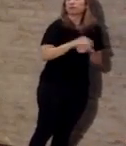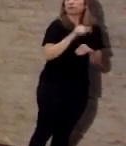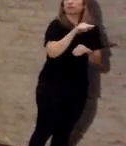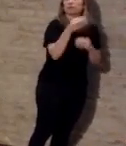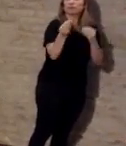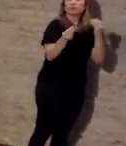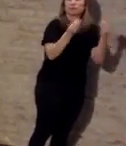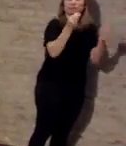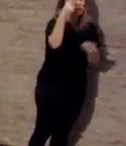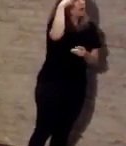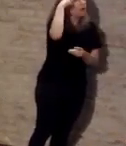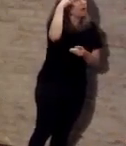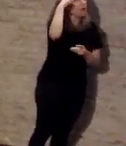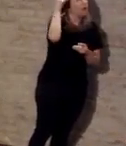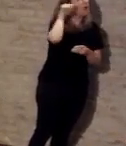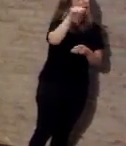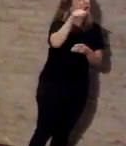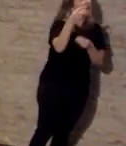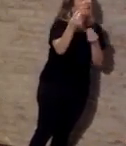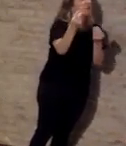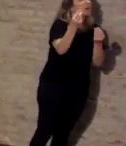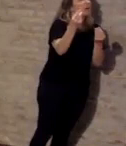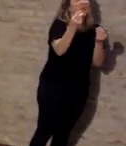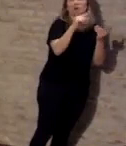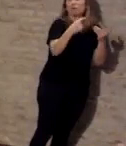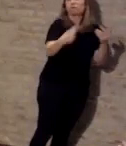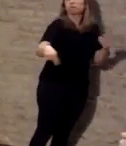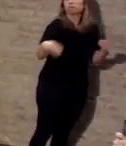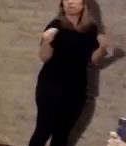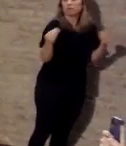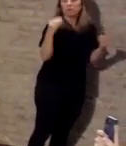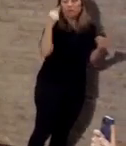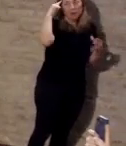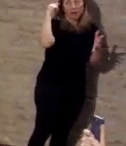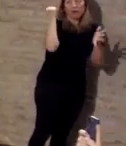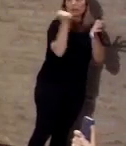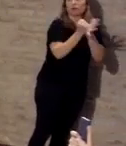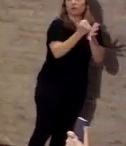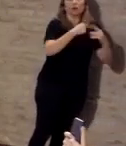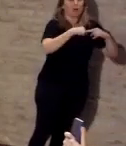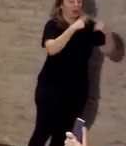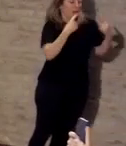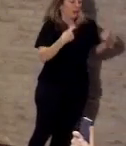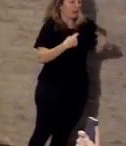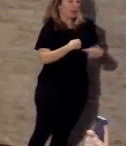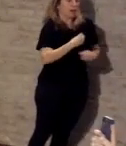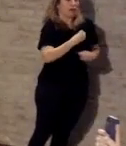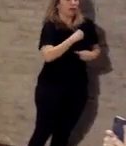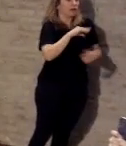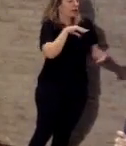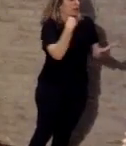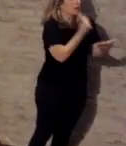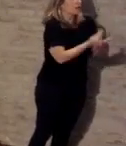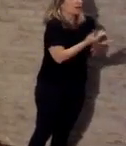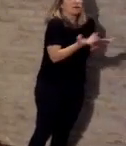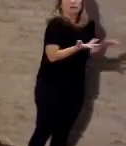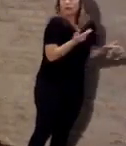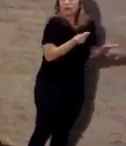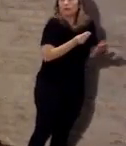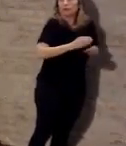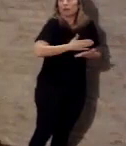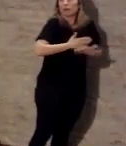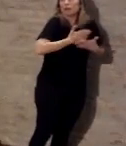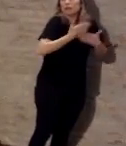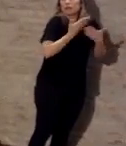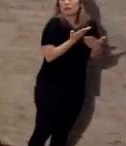simbólica y cómo aprendimos que significa símbolo con el corazón y qué representa el corazón